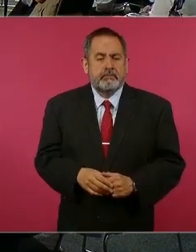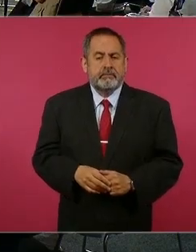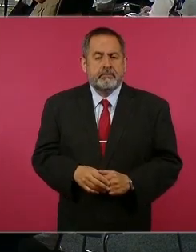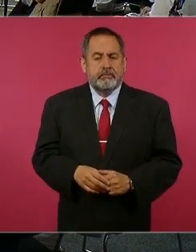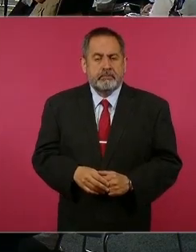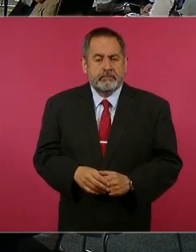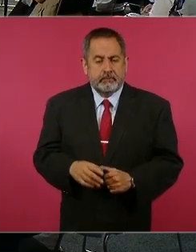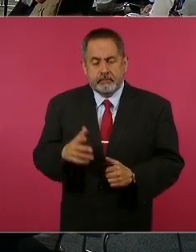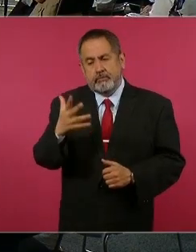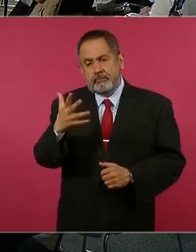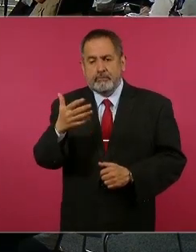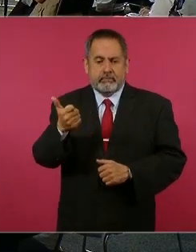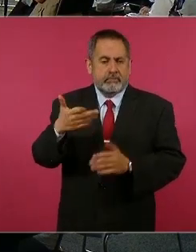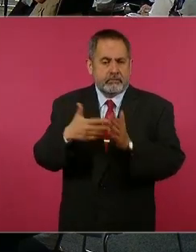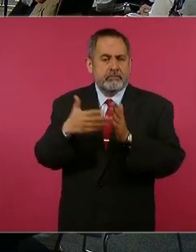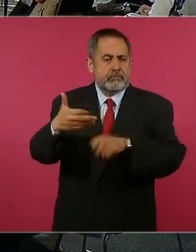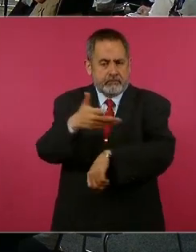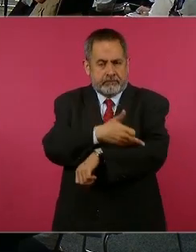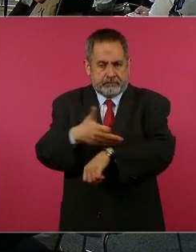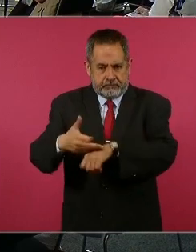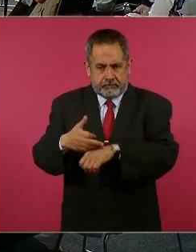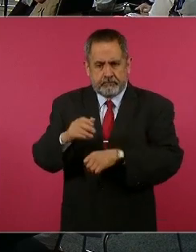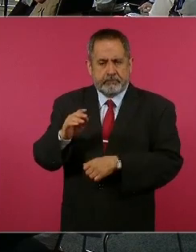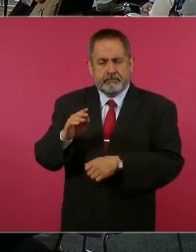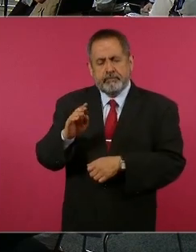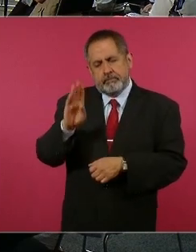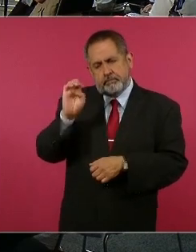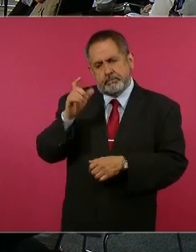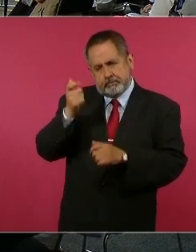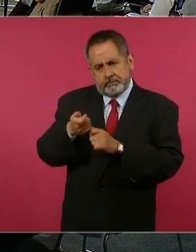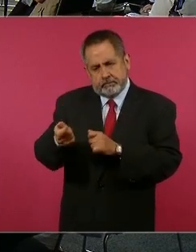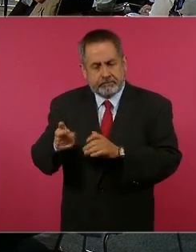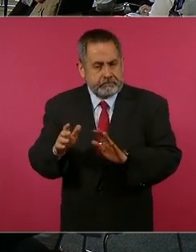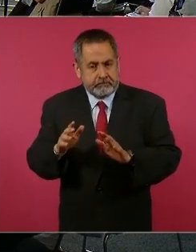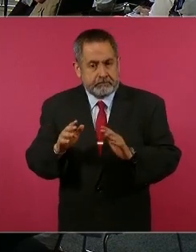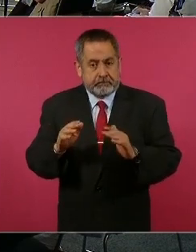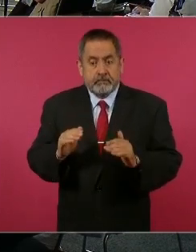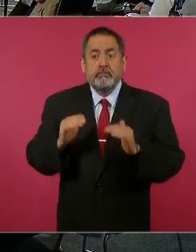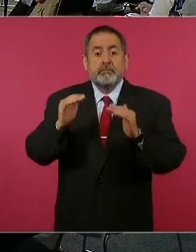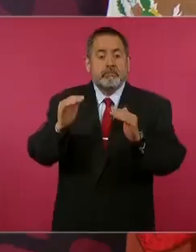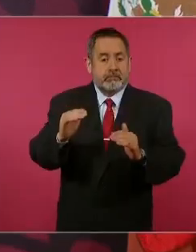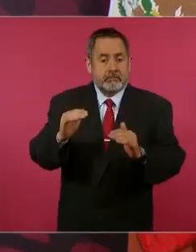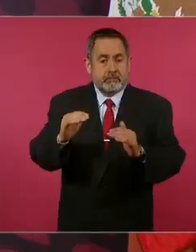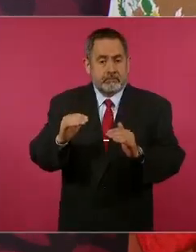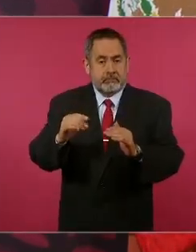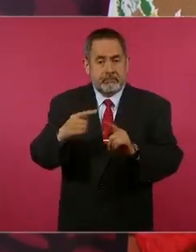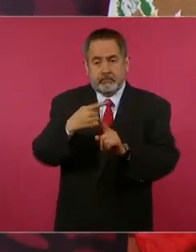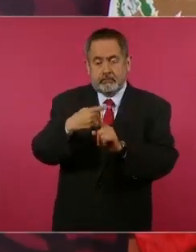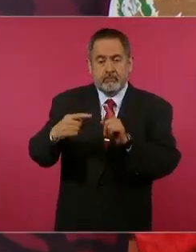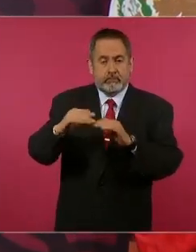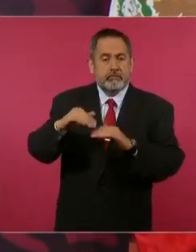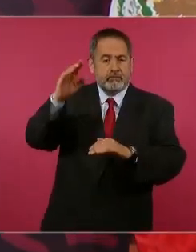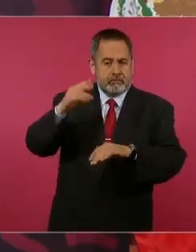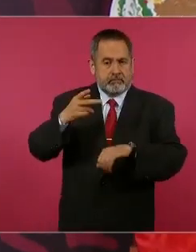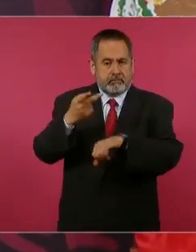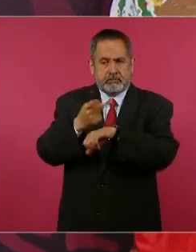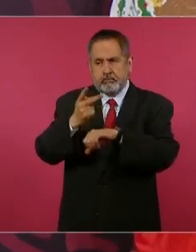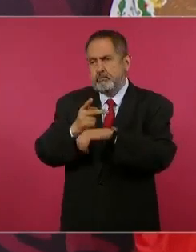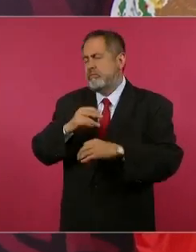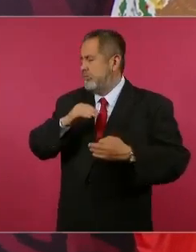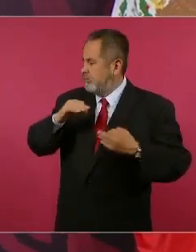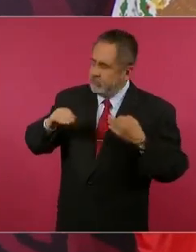de familias que reciben beca en el básico. En el nivel medio superior sí es universal, son